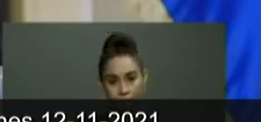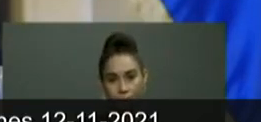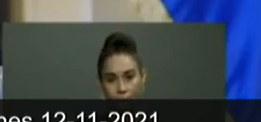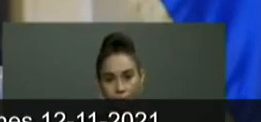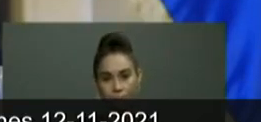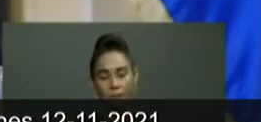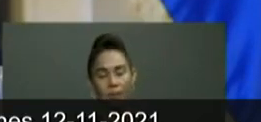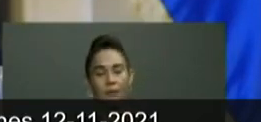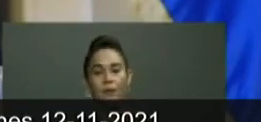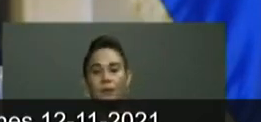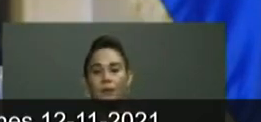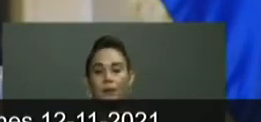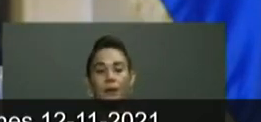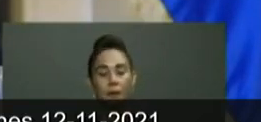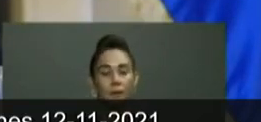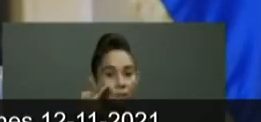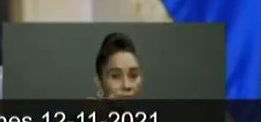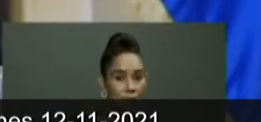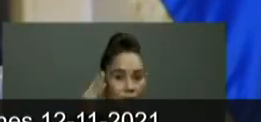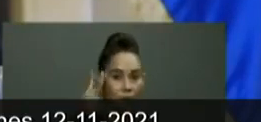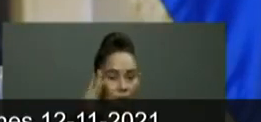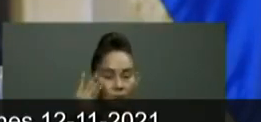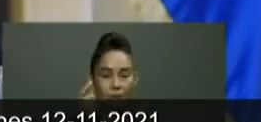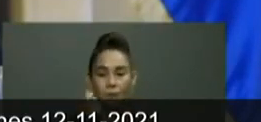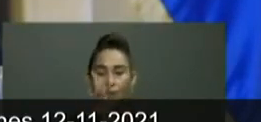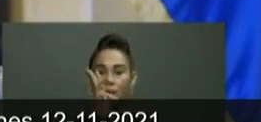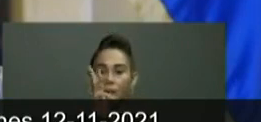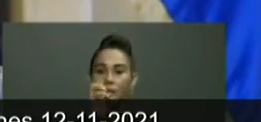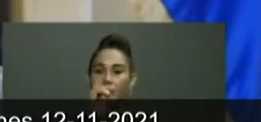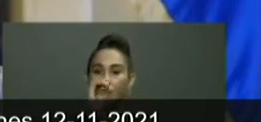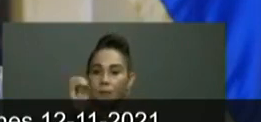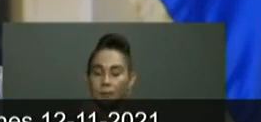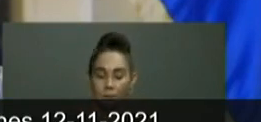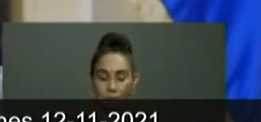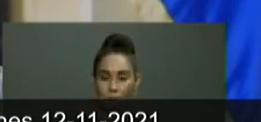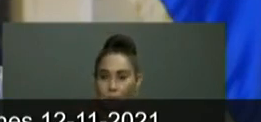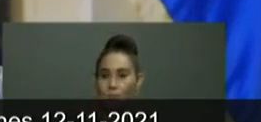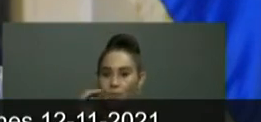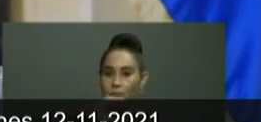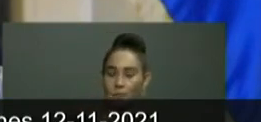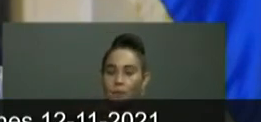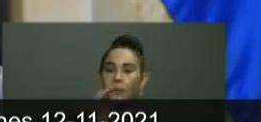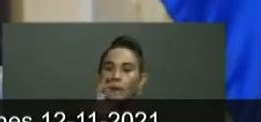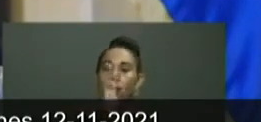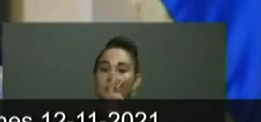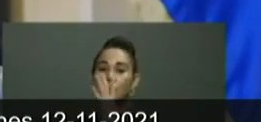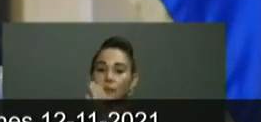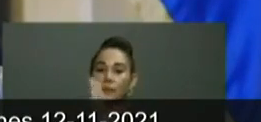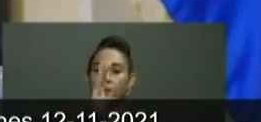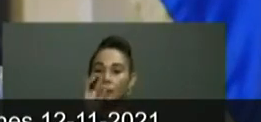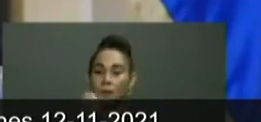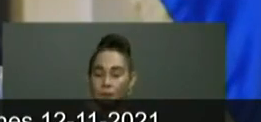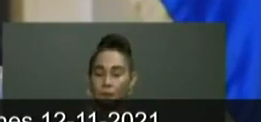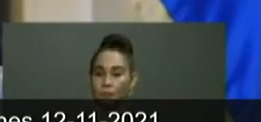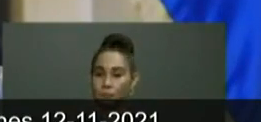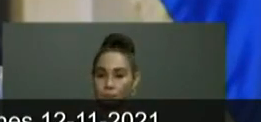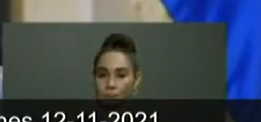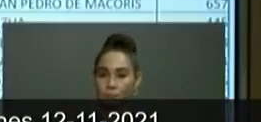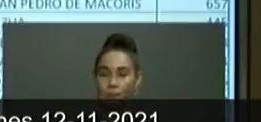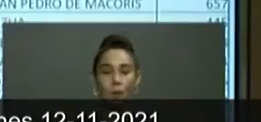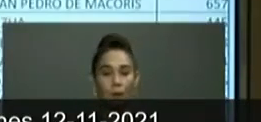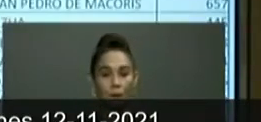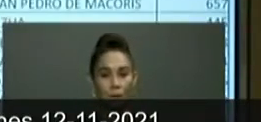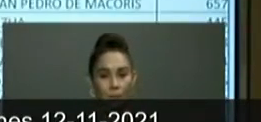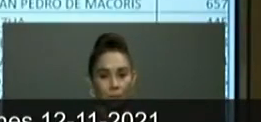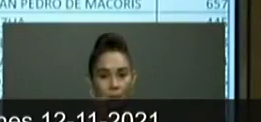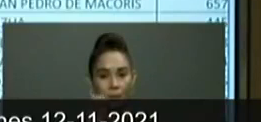ahí sí nos preocupó que de un 60% comenzó a subir a un 65% también. Por ejemplo, Valverde